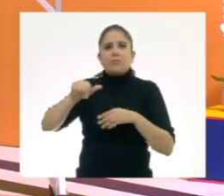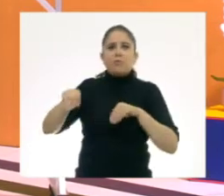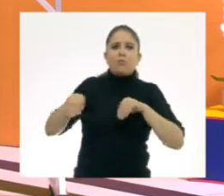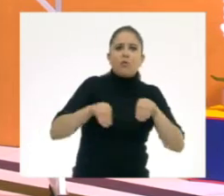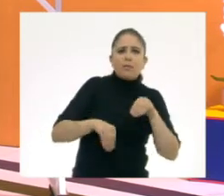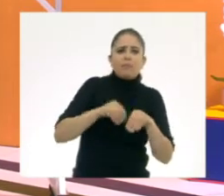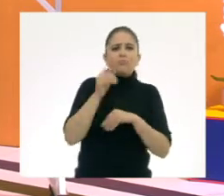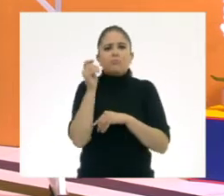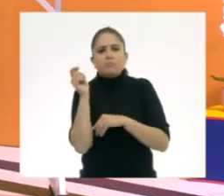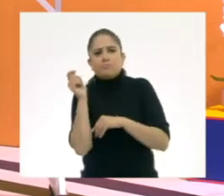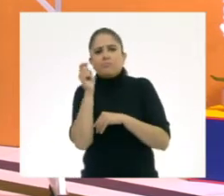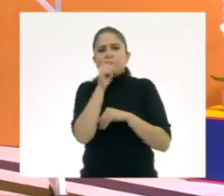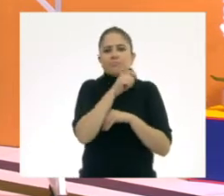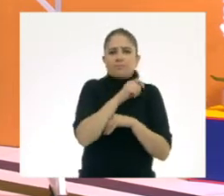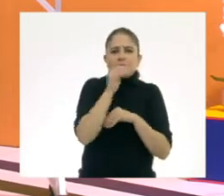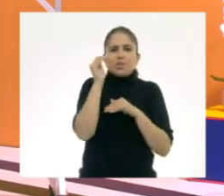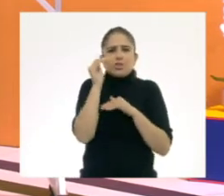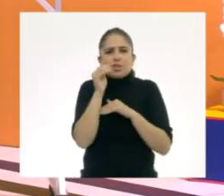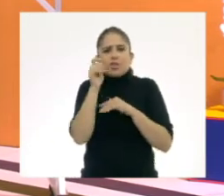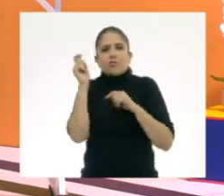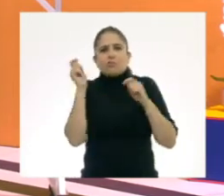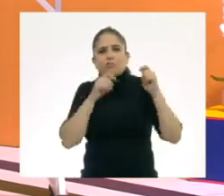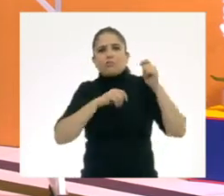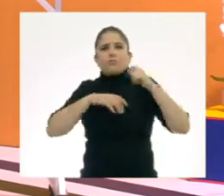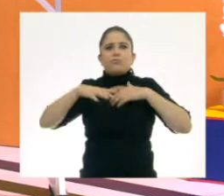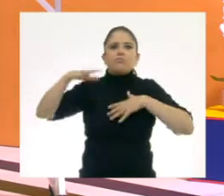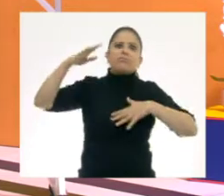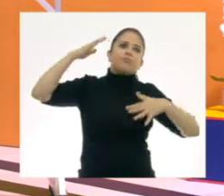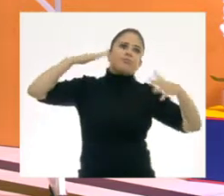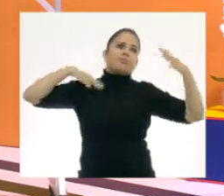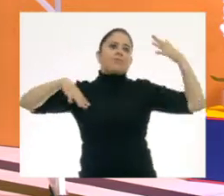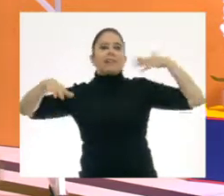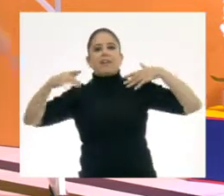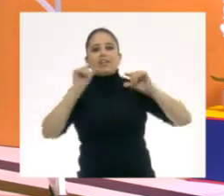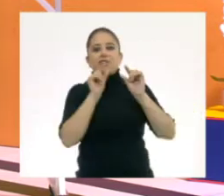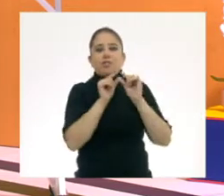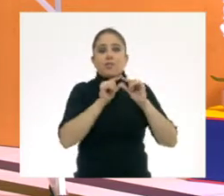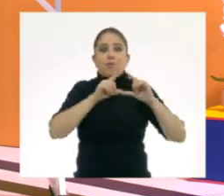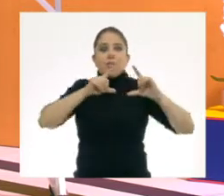movimiento chiquito, conforme se iban dejando llevar, de pronto ese movimiento